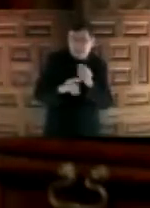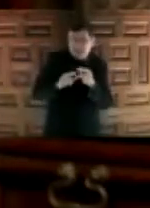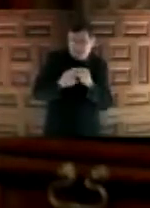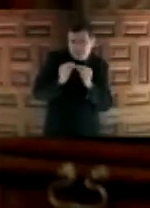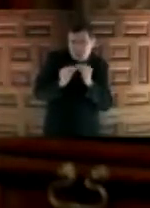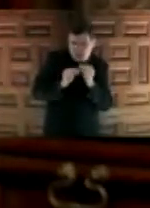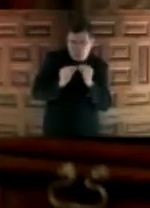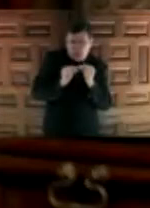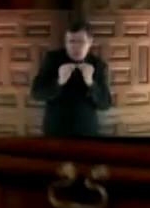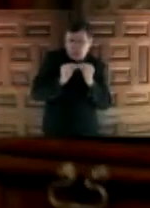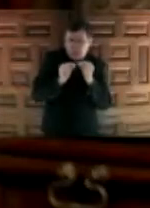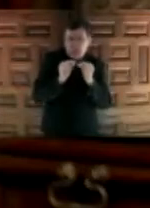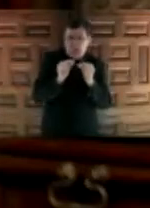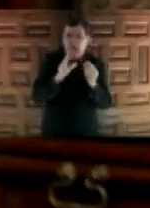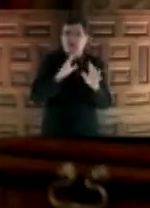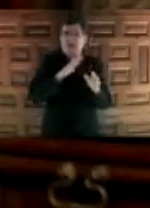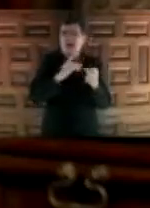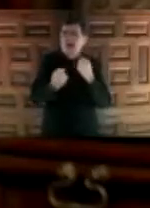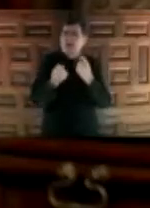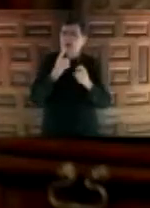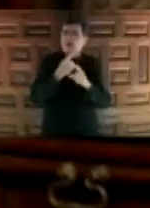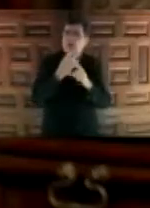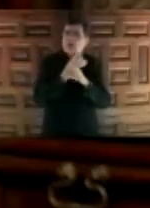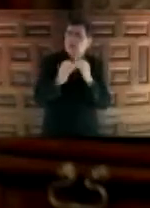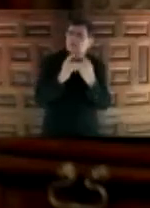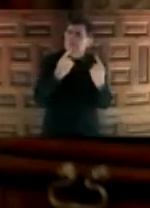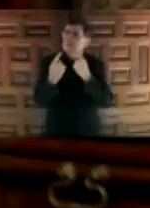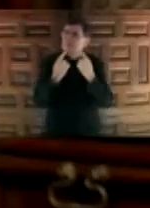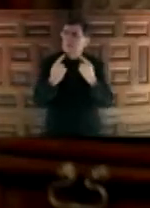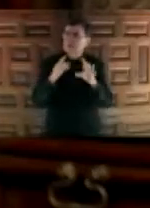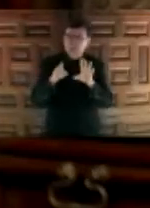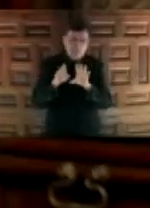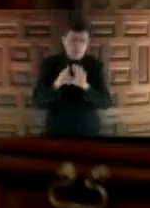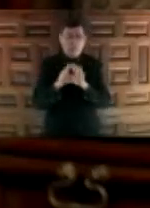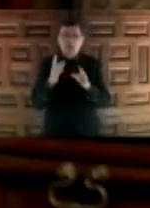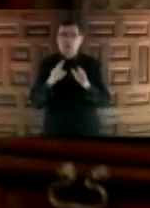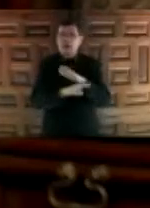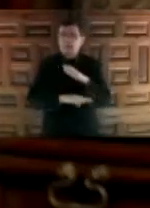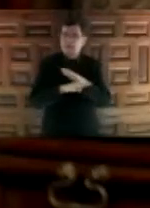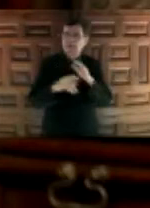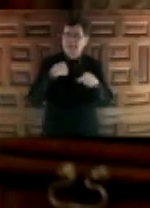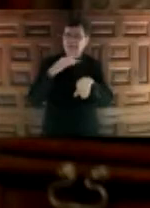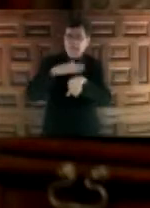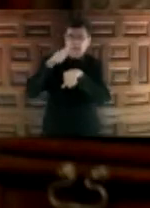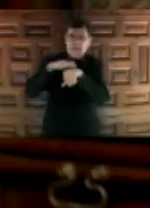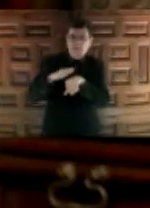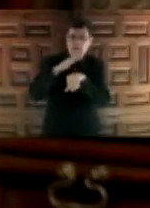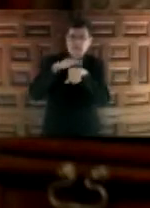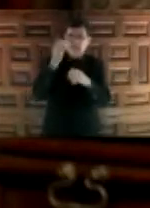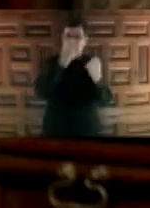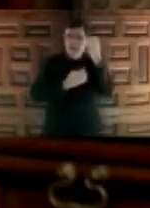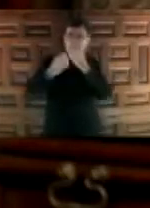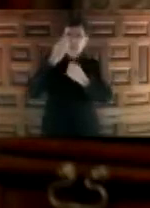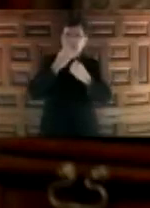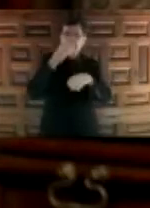gestionándose y está poniendo en discusión toda la crítica que habíamos hecho previamente a los temas de acreditación y de